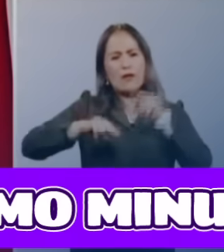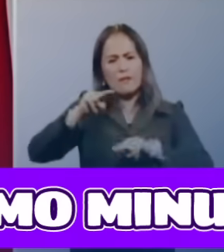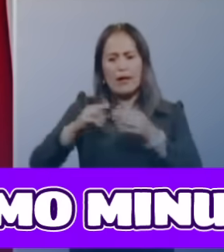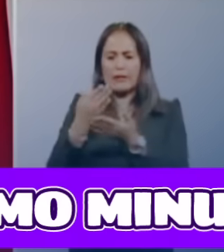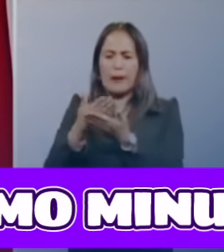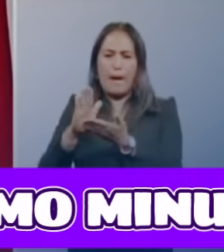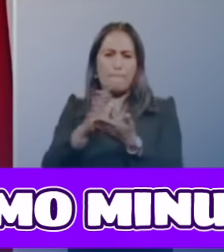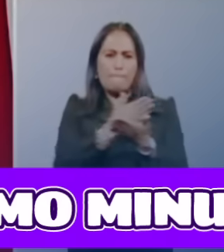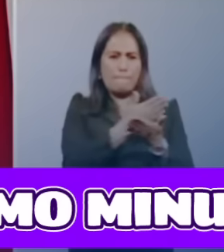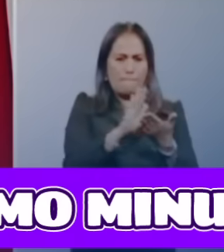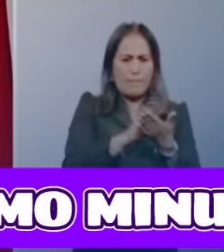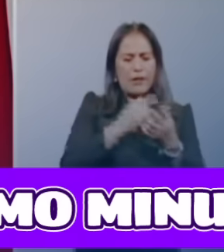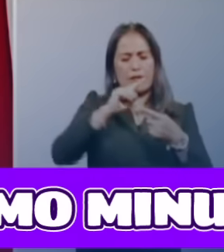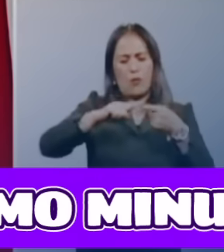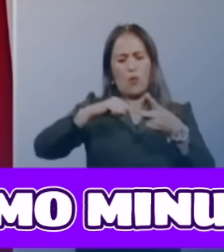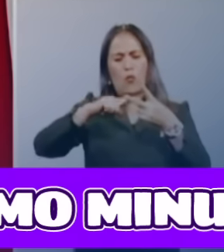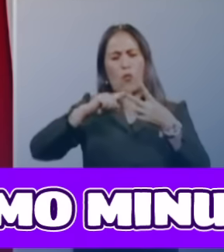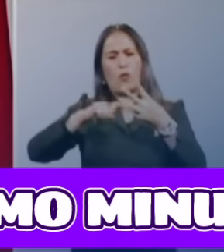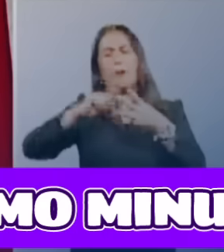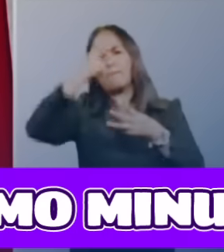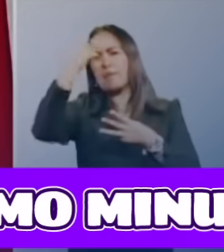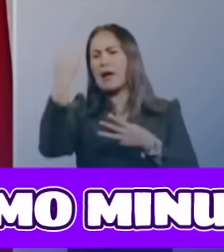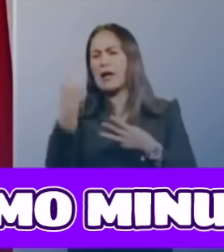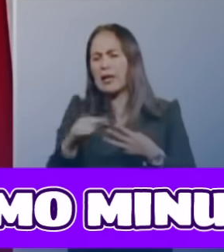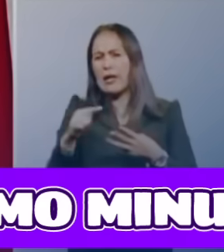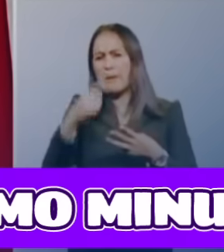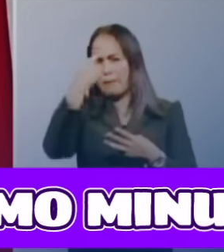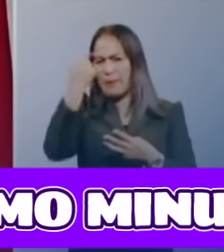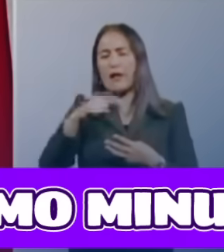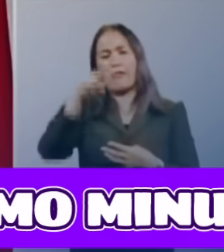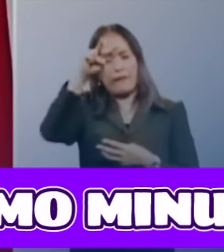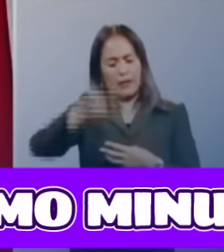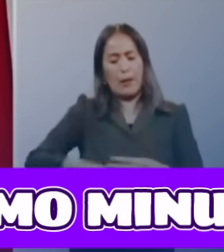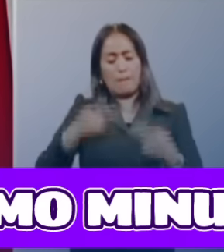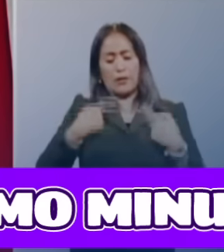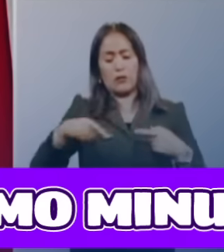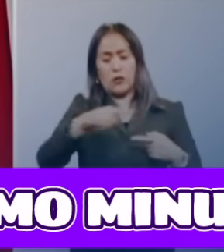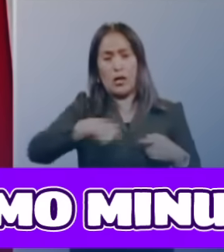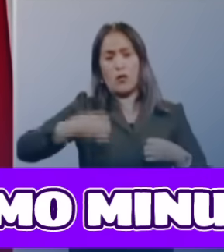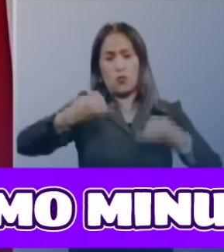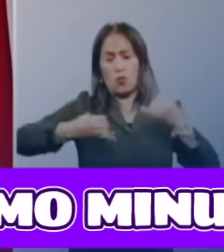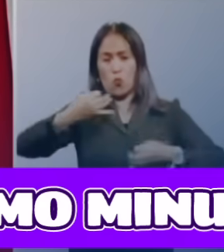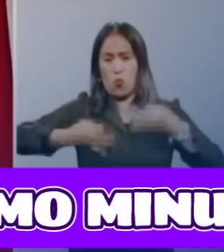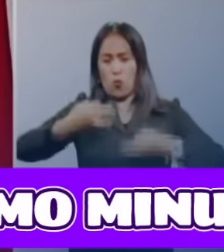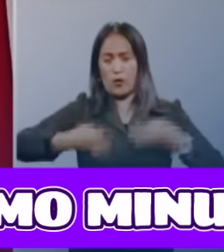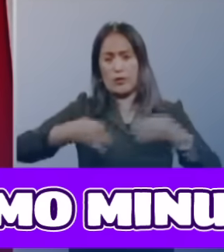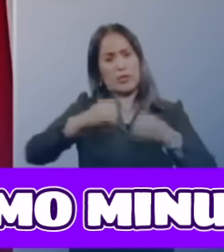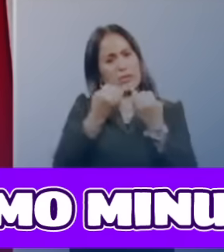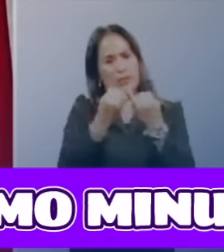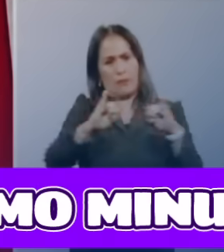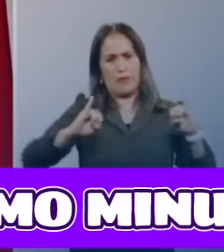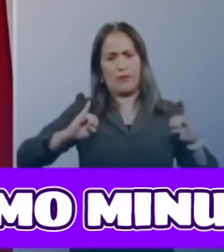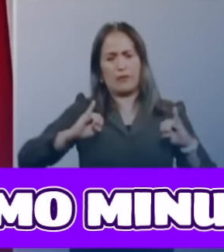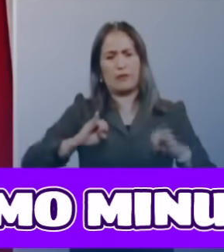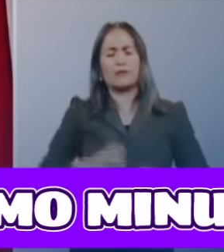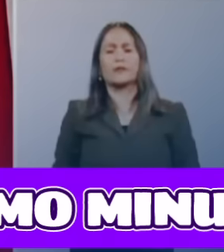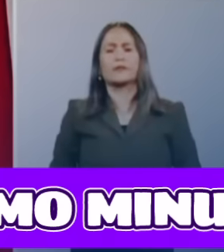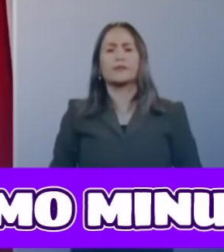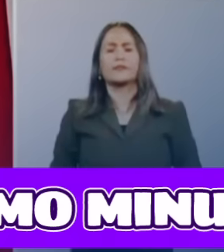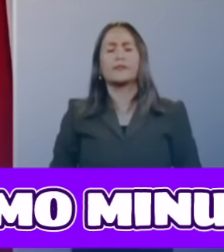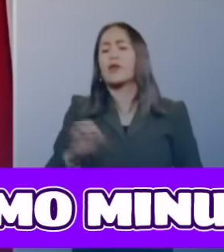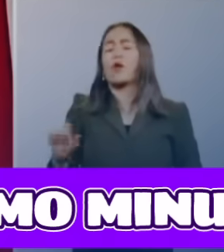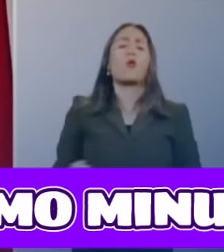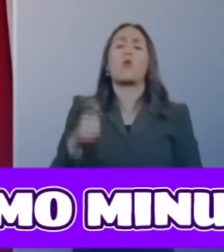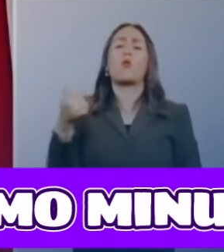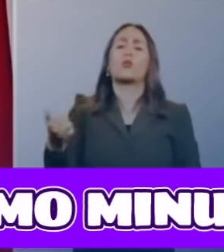públicos es la garantía de la independencia de los jueces. Y para tales efectos, los diferentes